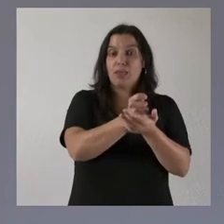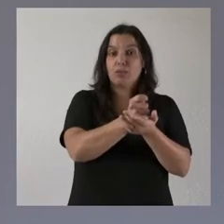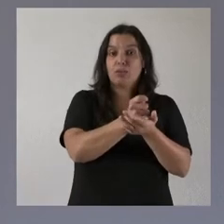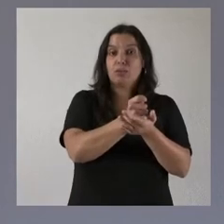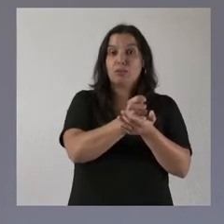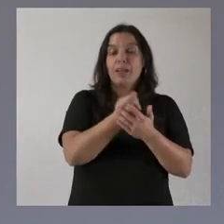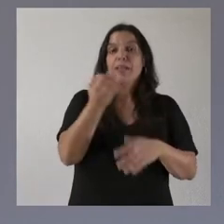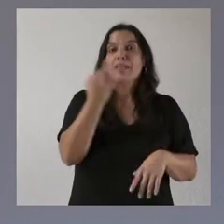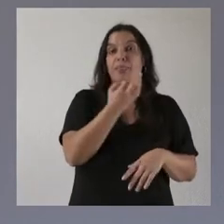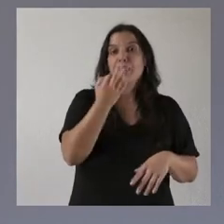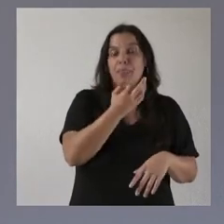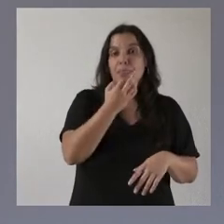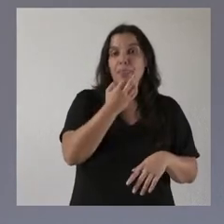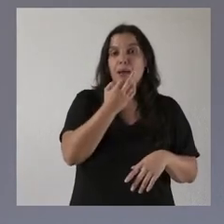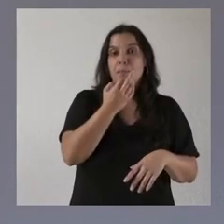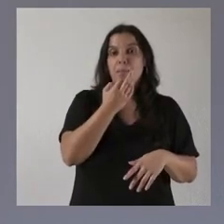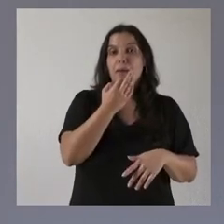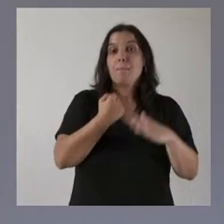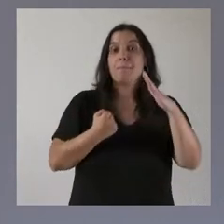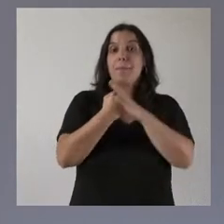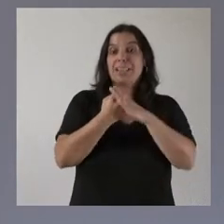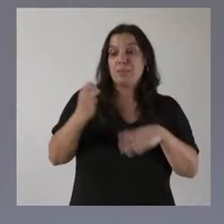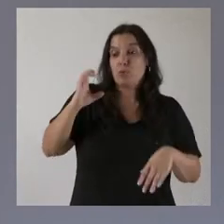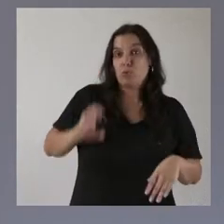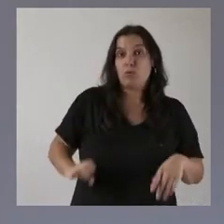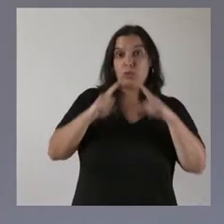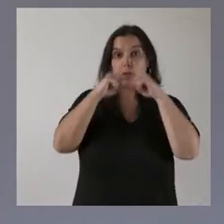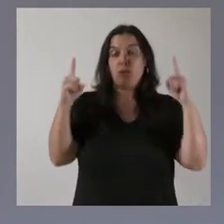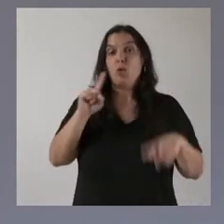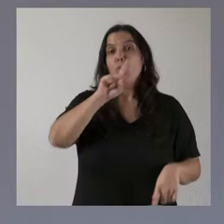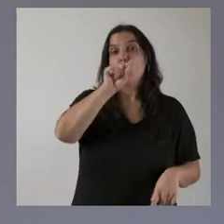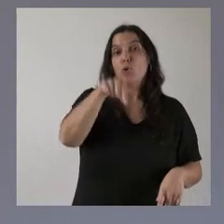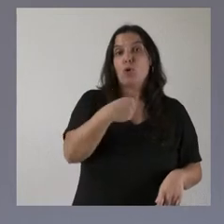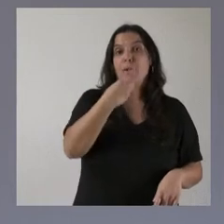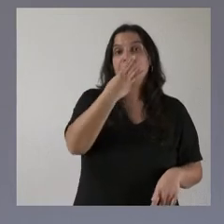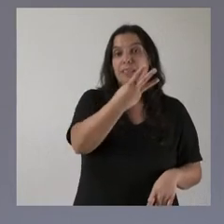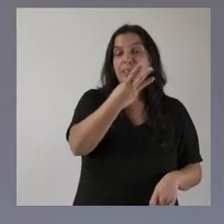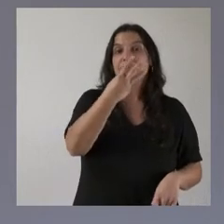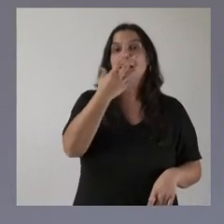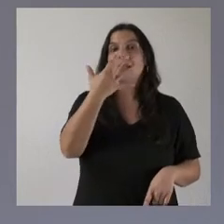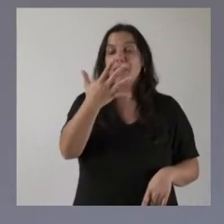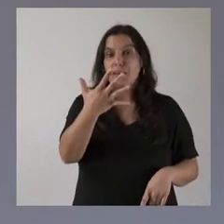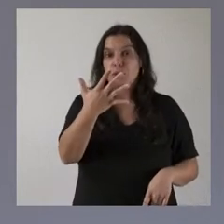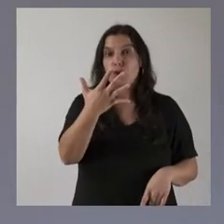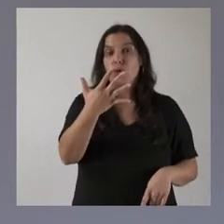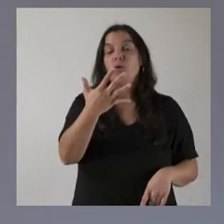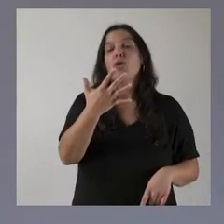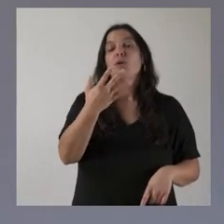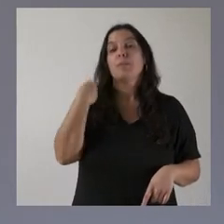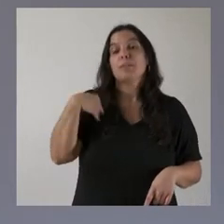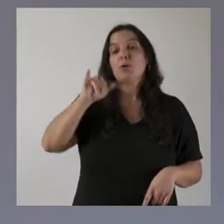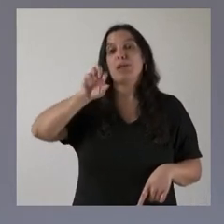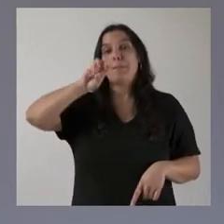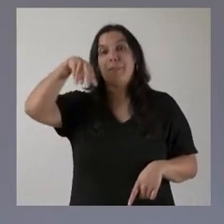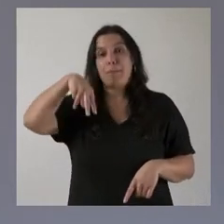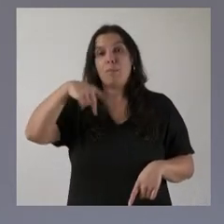tenían que tener un umbral de renta de una coma 35 1,5 veces selipren que